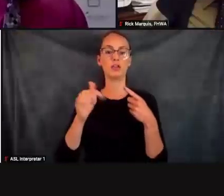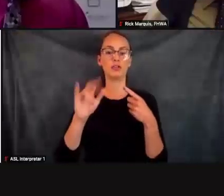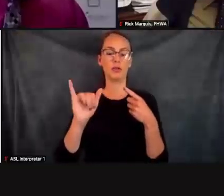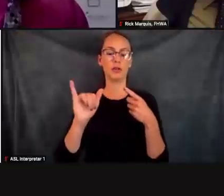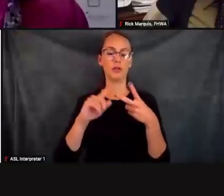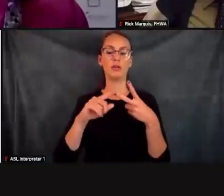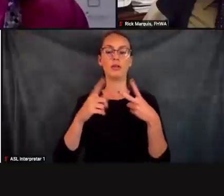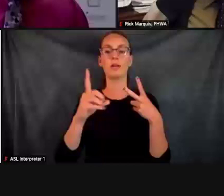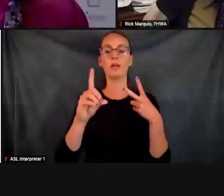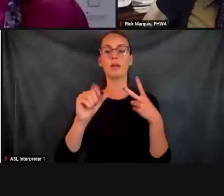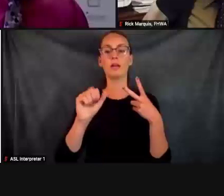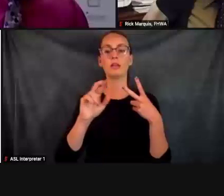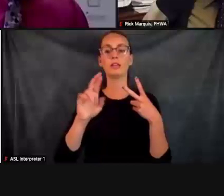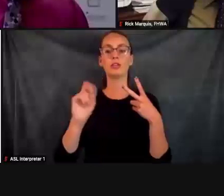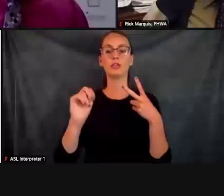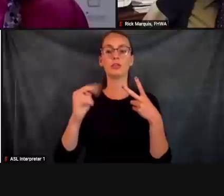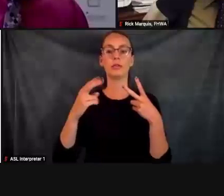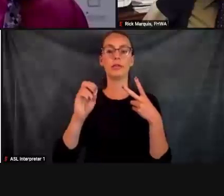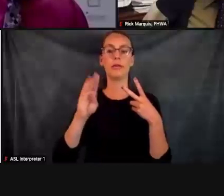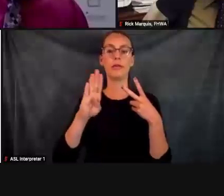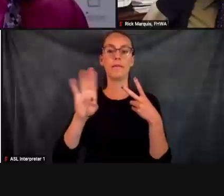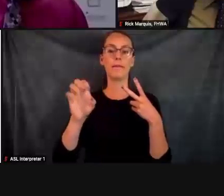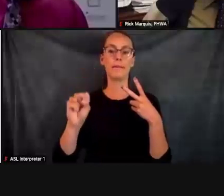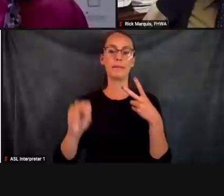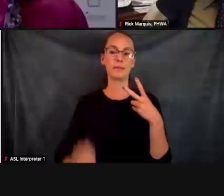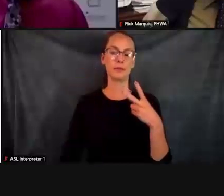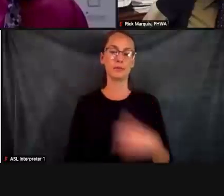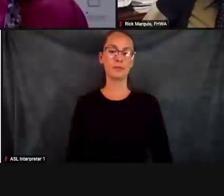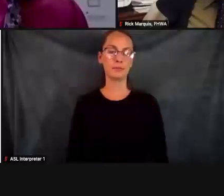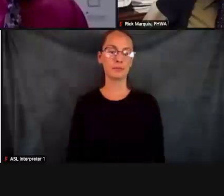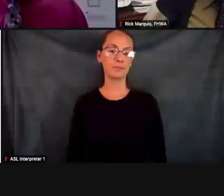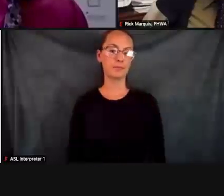Aaron Hobbs, son los próximos